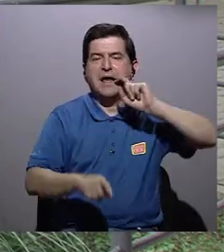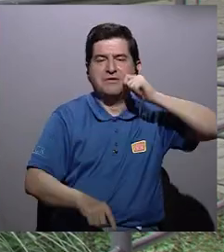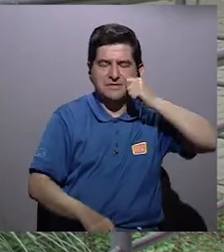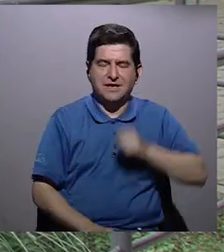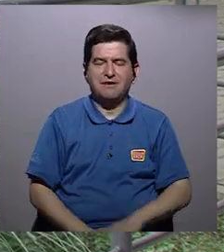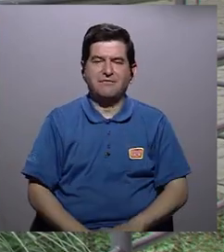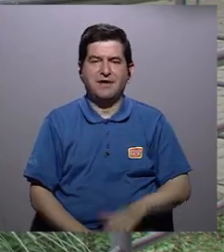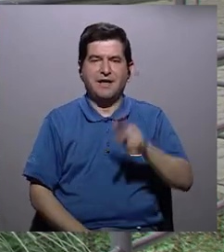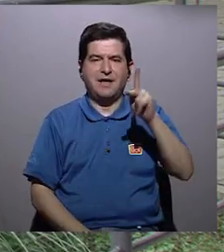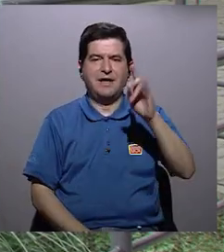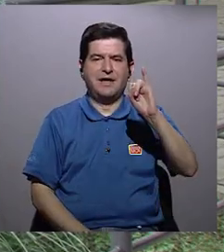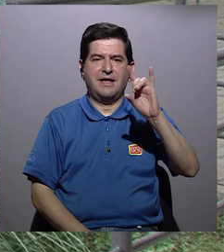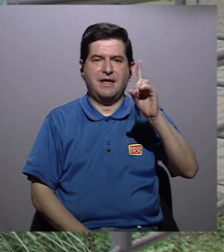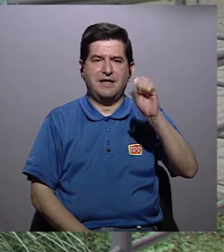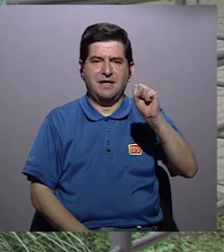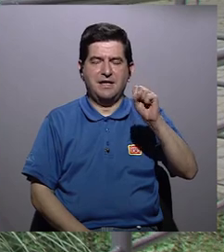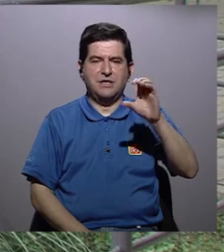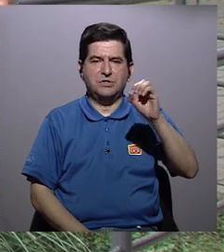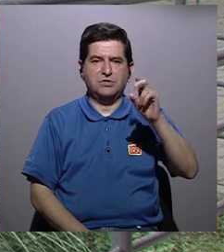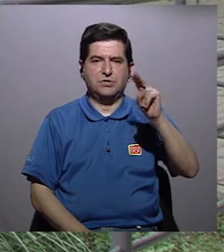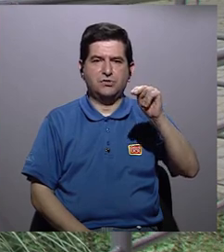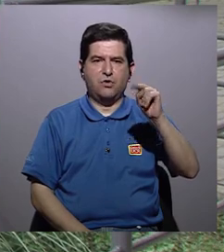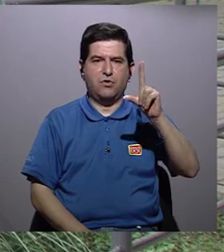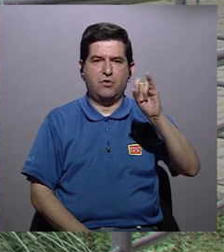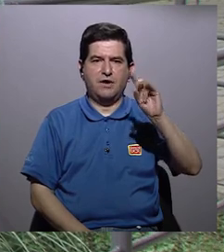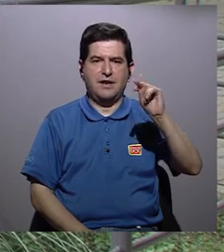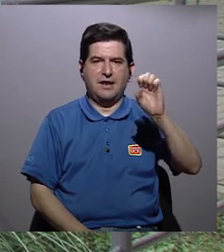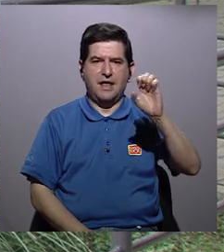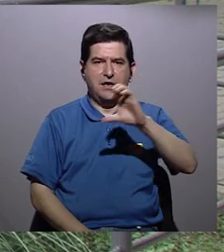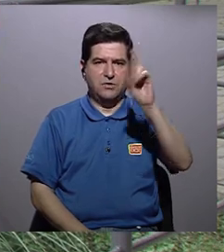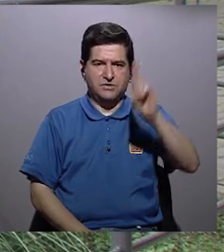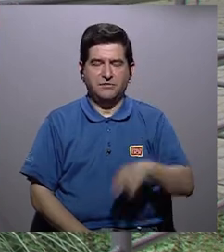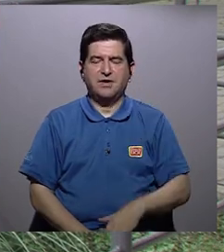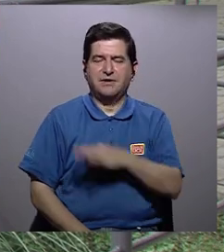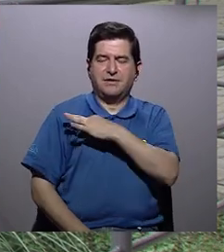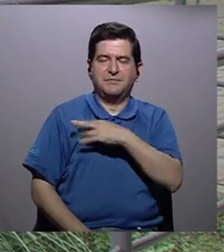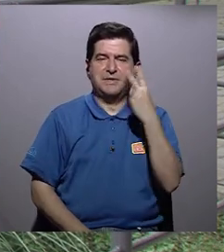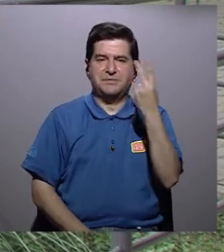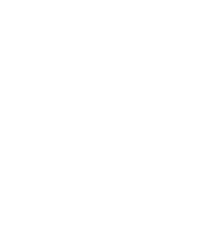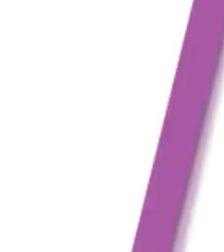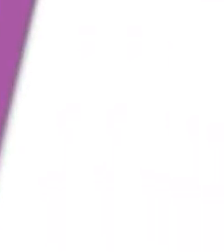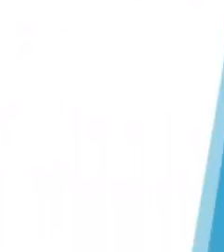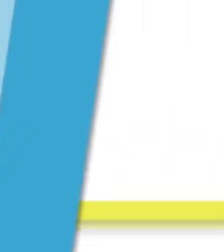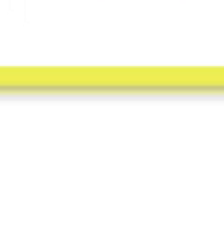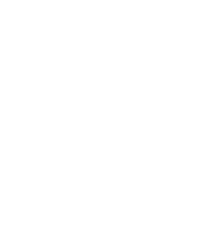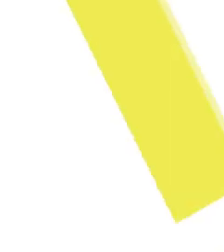Kids Online Costa Rica. Los invitamos a que nos vean la próxima semana. Hasta luego.